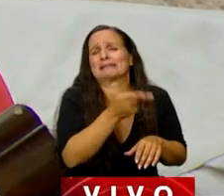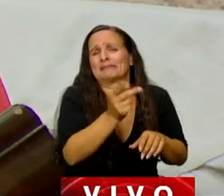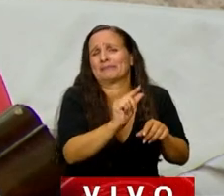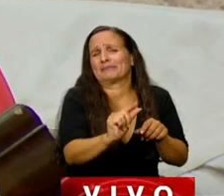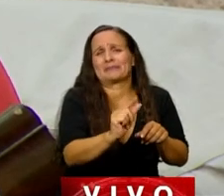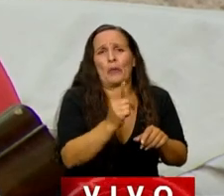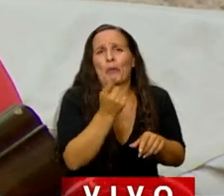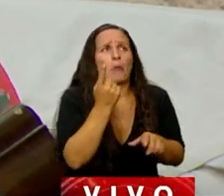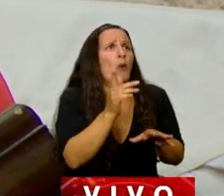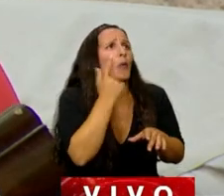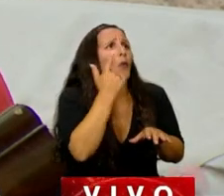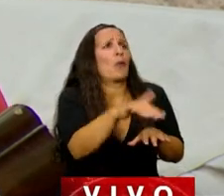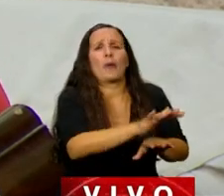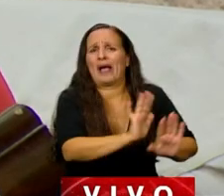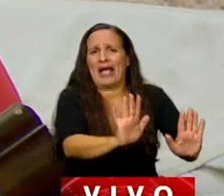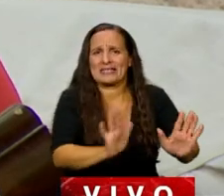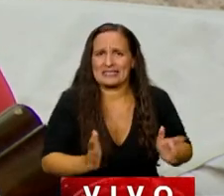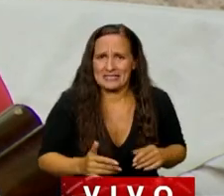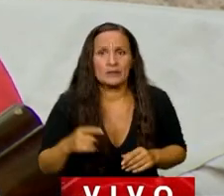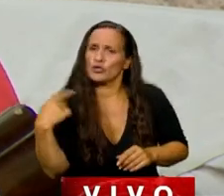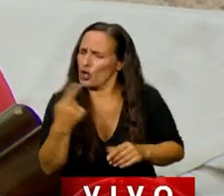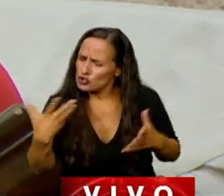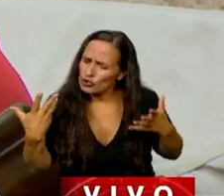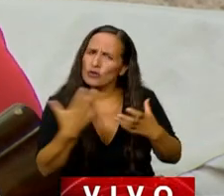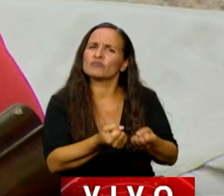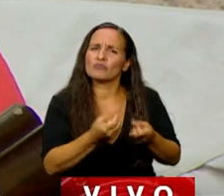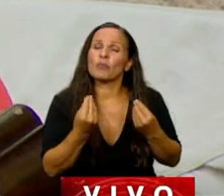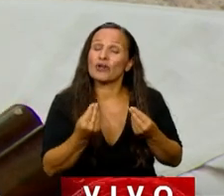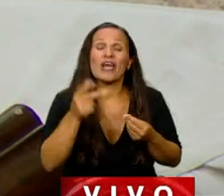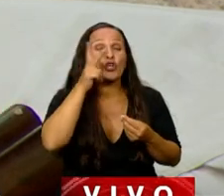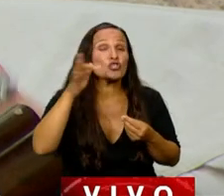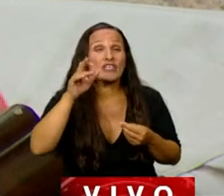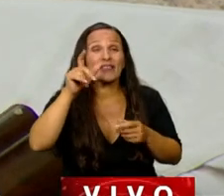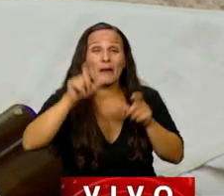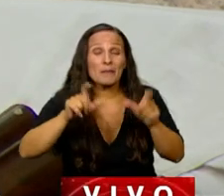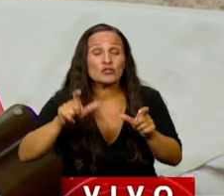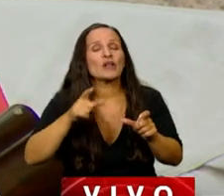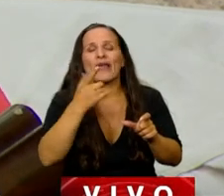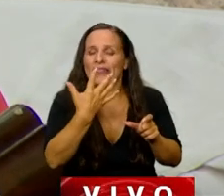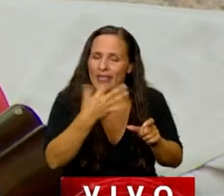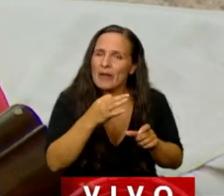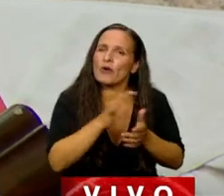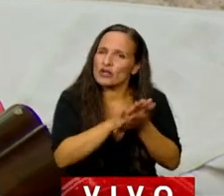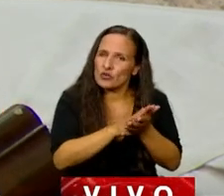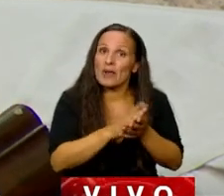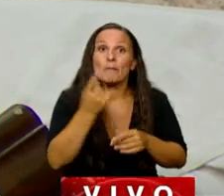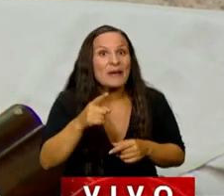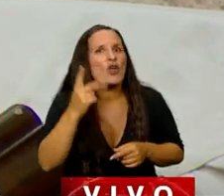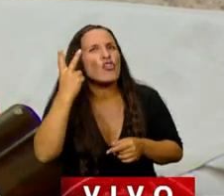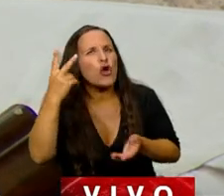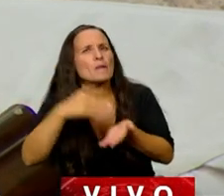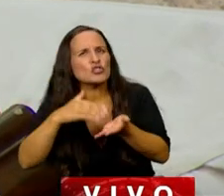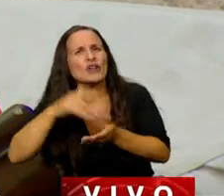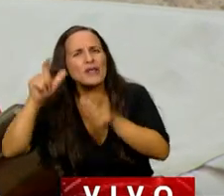con todos estos límites vamos a acompañar porque hay que resolver la situación de esos 800.000, pero teniendo claro que hay 2 millones en este momento adultos mayores que no